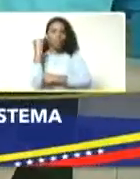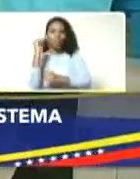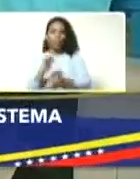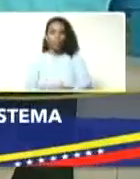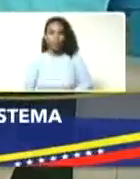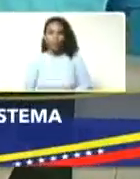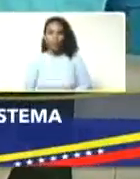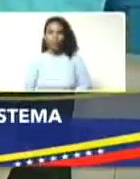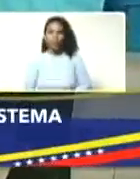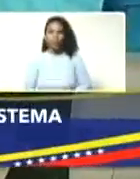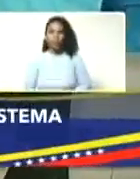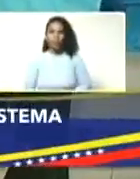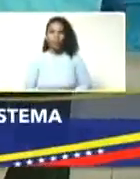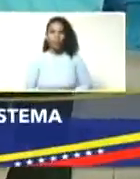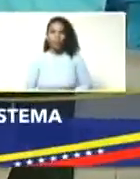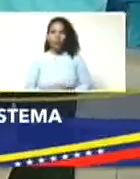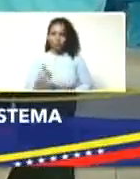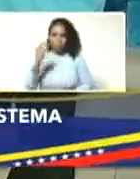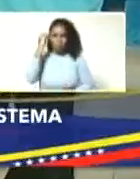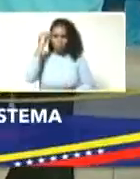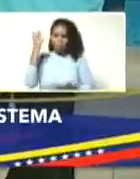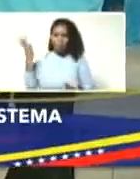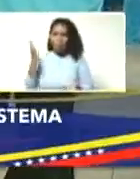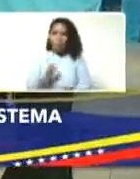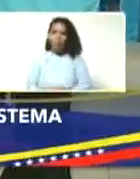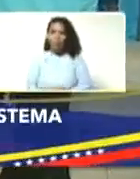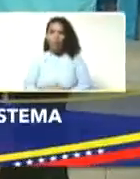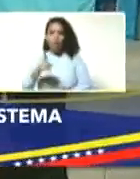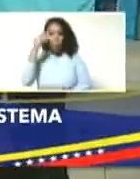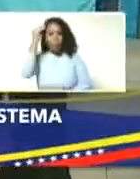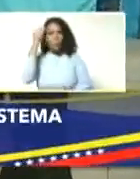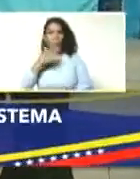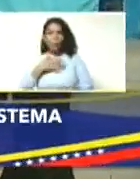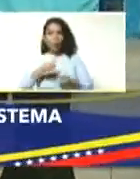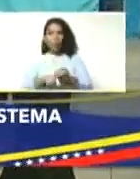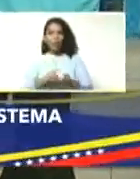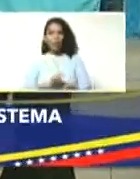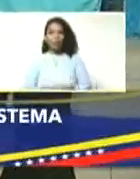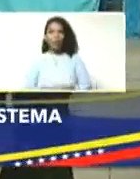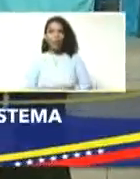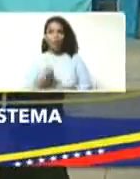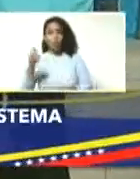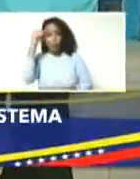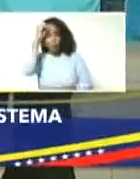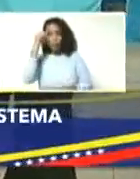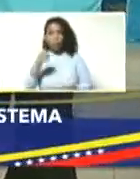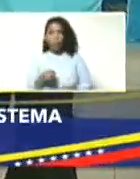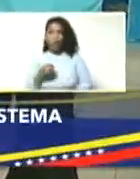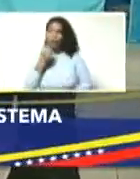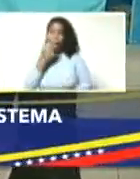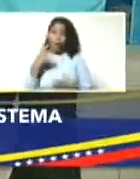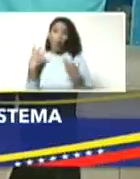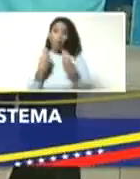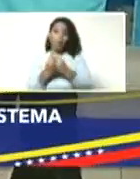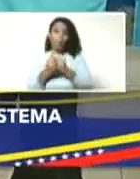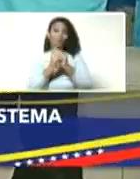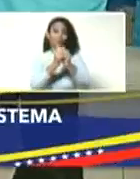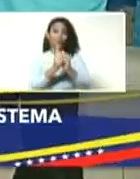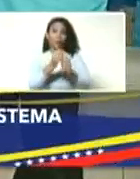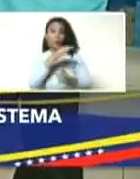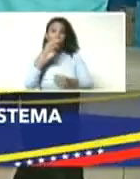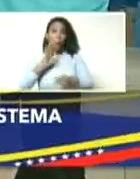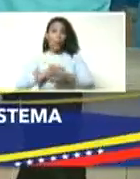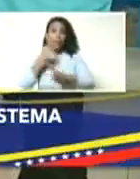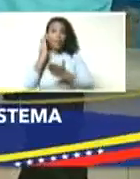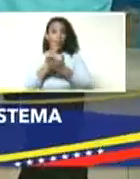¿Ah? ¿Qué te parece? ¿Qué crees tú de Silita? ¿Cuál es tu opinión? Buena compañera, excelente, porque siempre